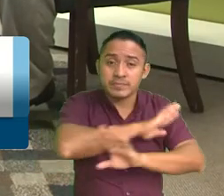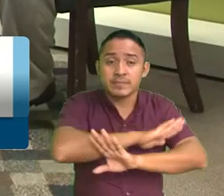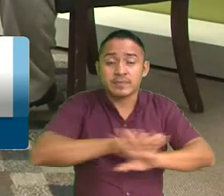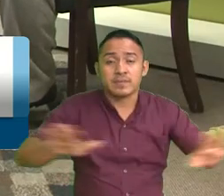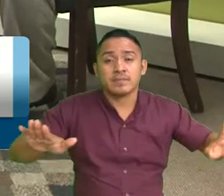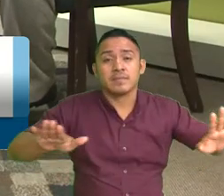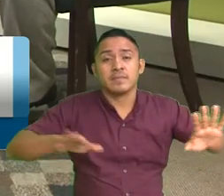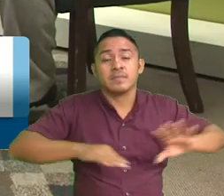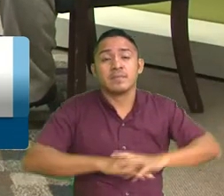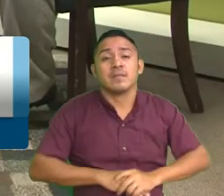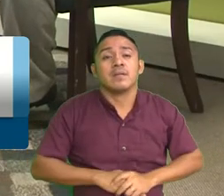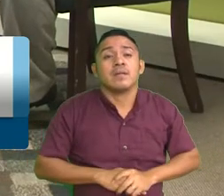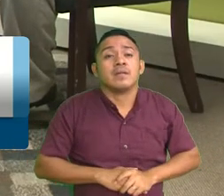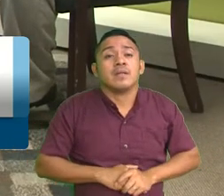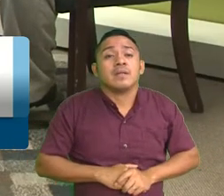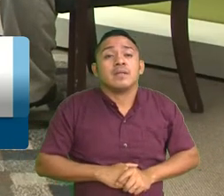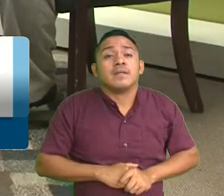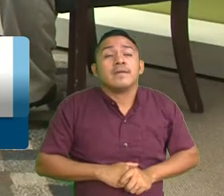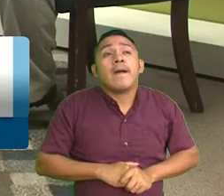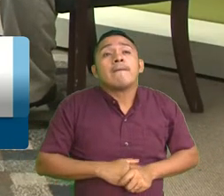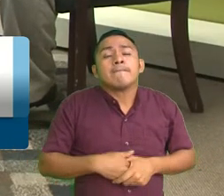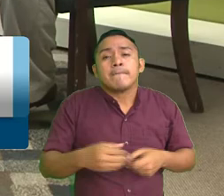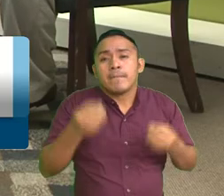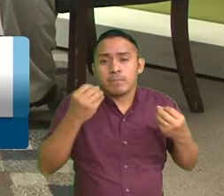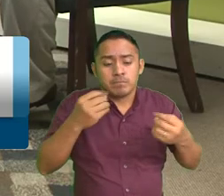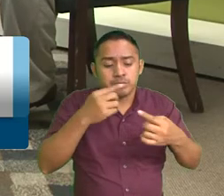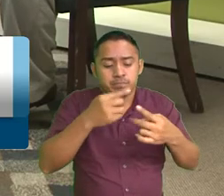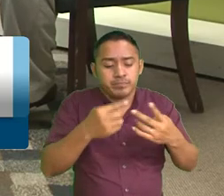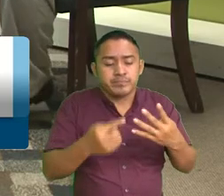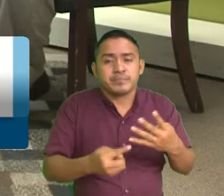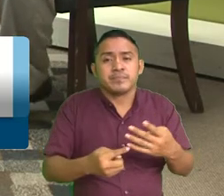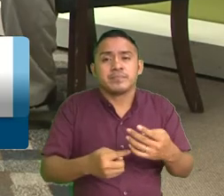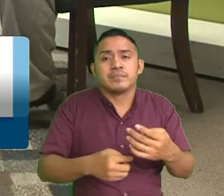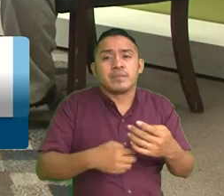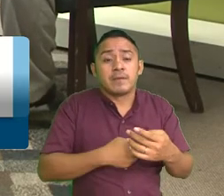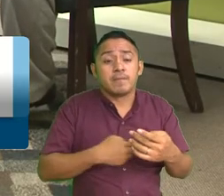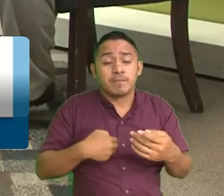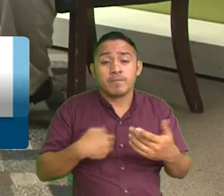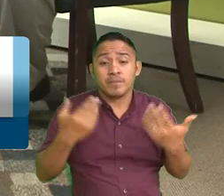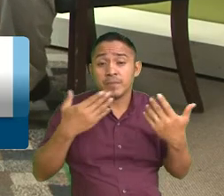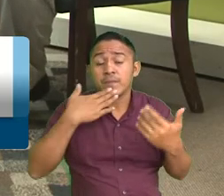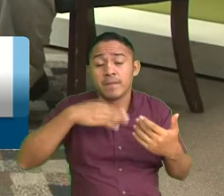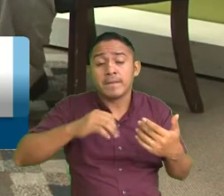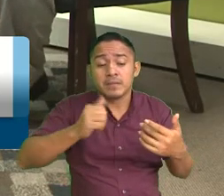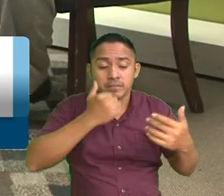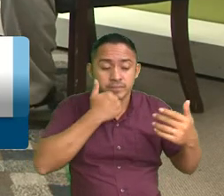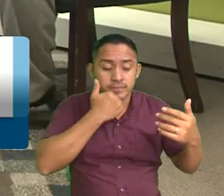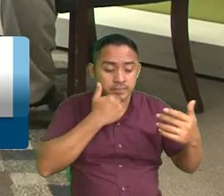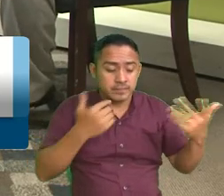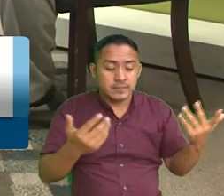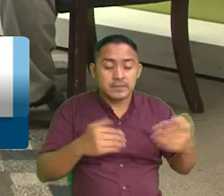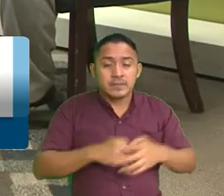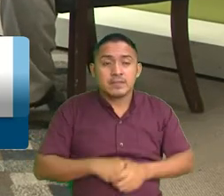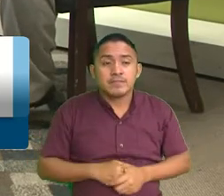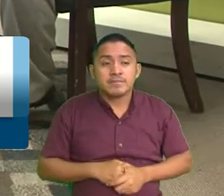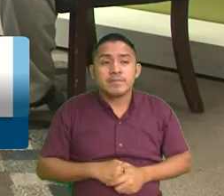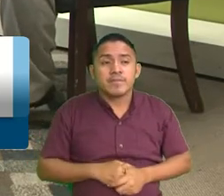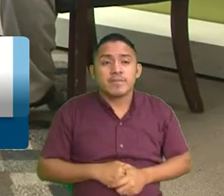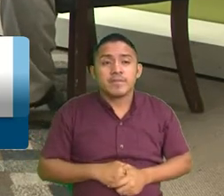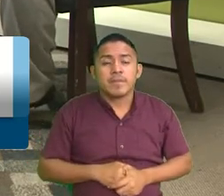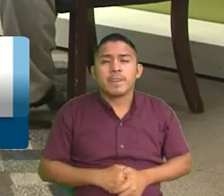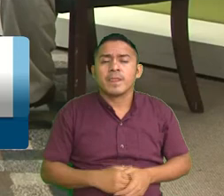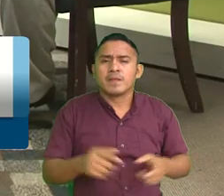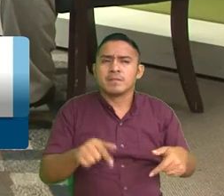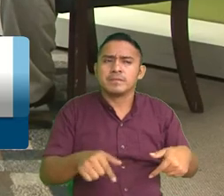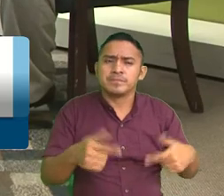Entonces, si ves, son un montón de cosas que nosotros hacemos muy mal realmente a la hora de acostarnos. Ahora, en esta edad de los